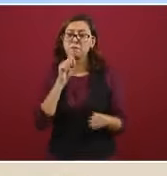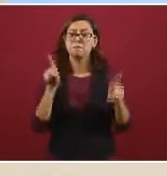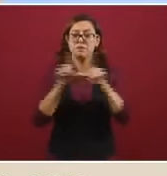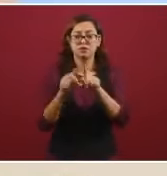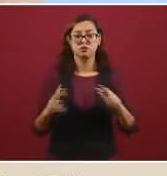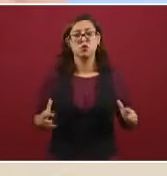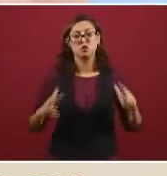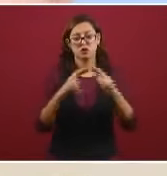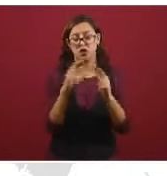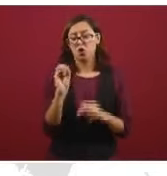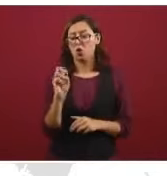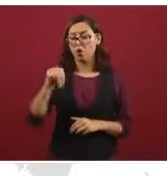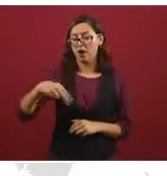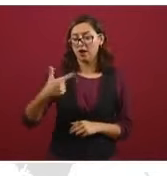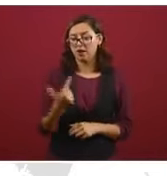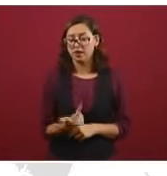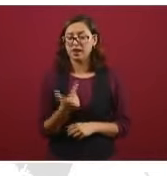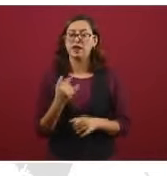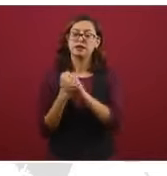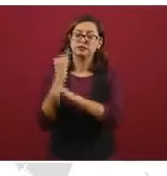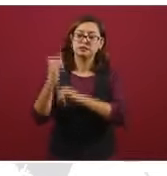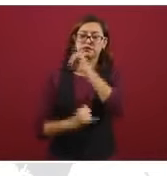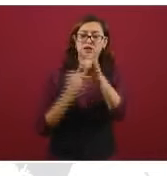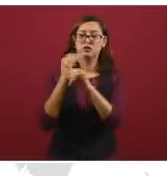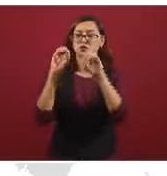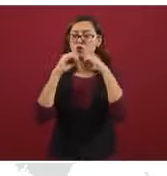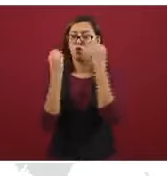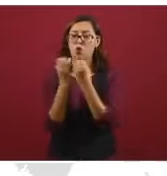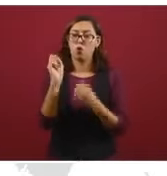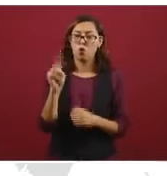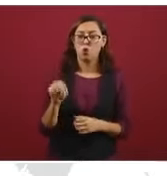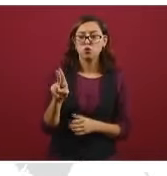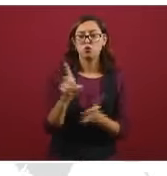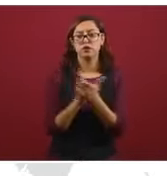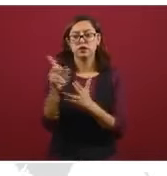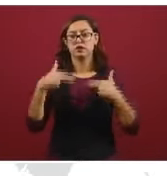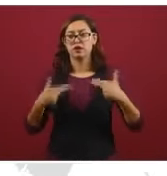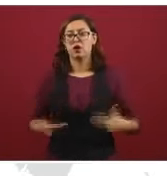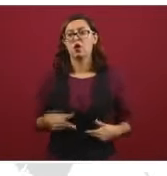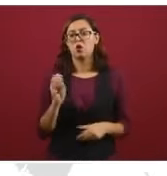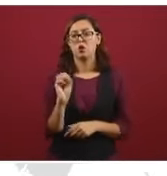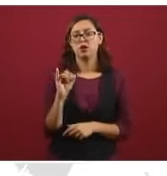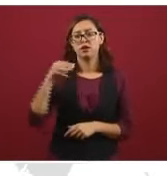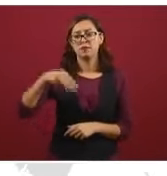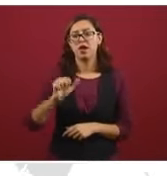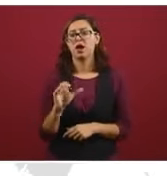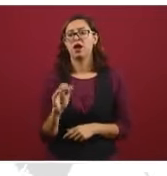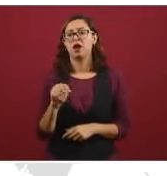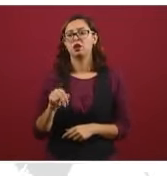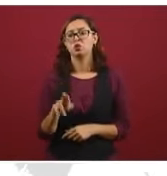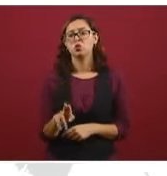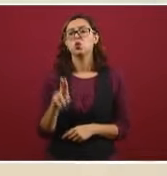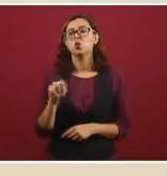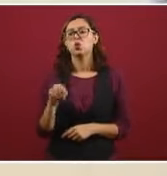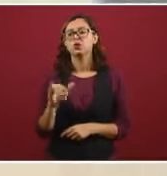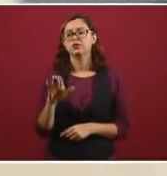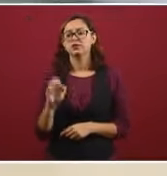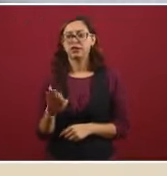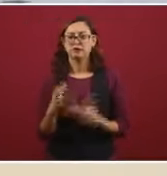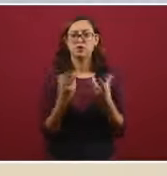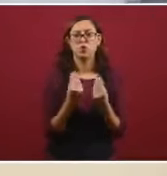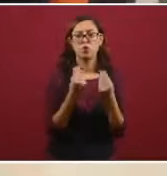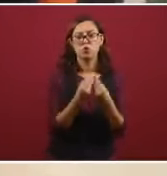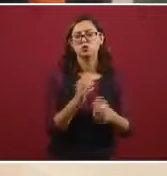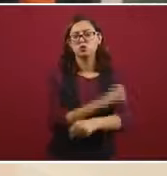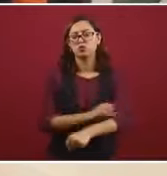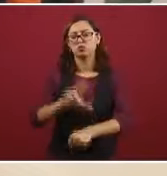religiosas, ONGs y mecanismos internacionales como la ONU Derechos Humanos, OIM, ACNUR y UNICEF. Coordinación